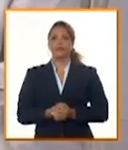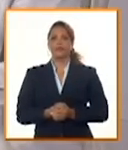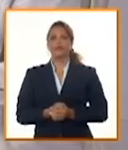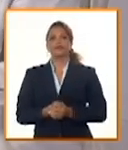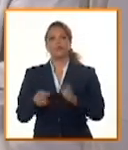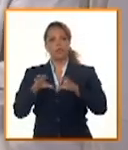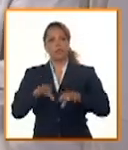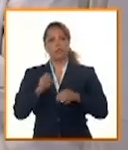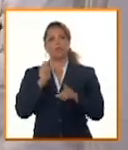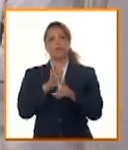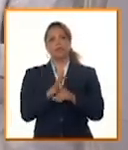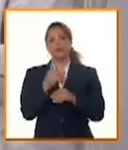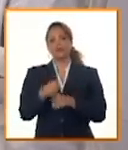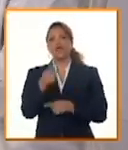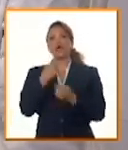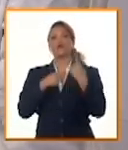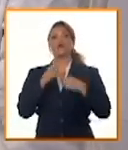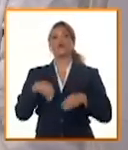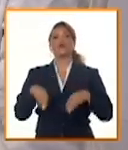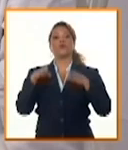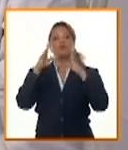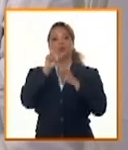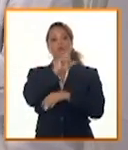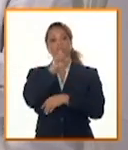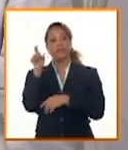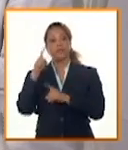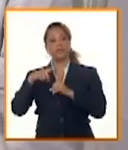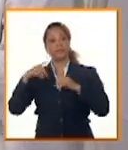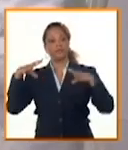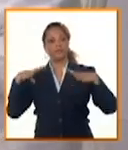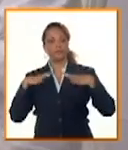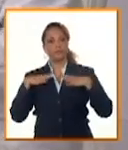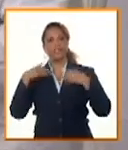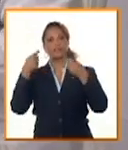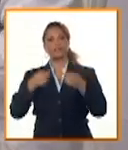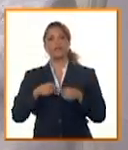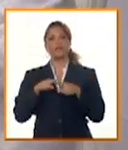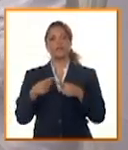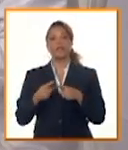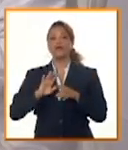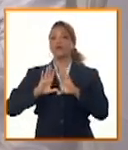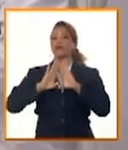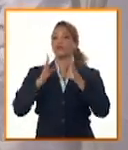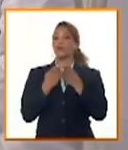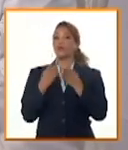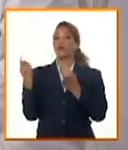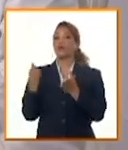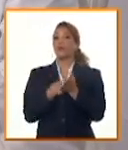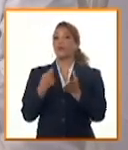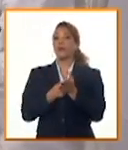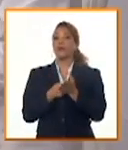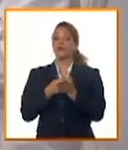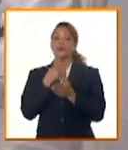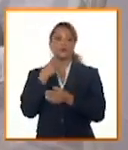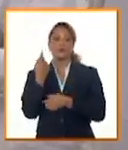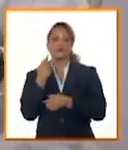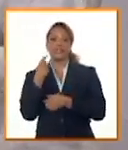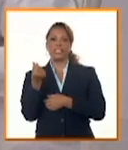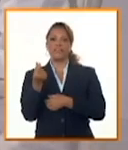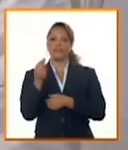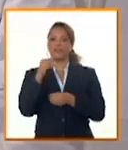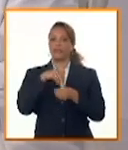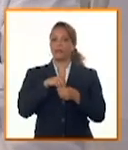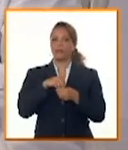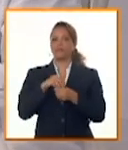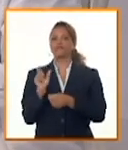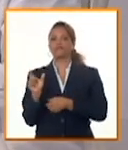ahora la pueden hacerlo Hay hoteles el turismo ha decidido que todos los pagos en los hoteles sin utilizar el efectivo tienen